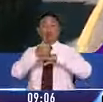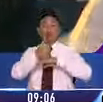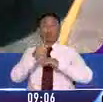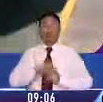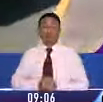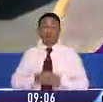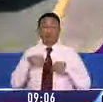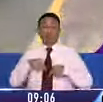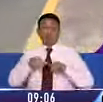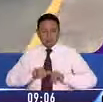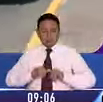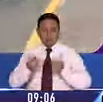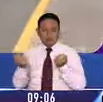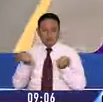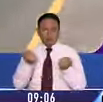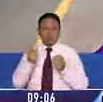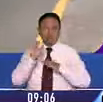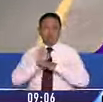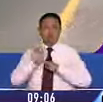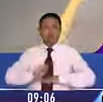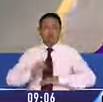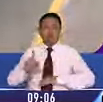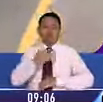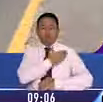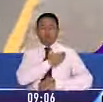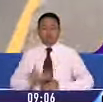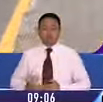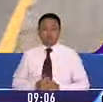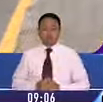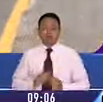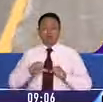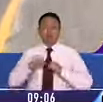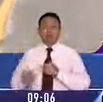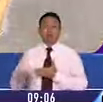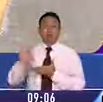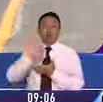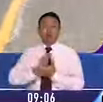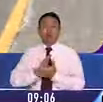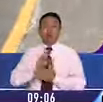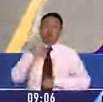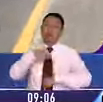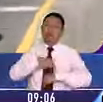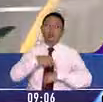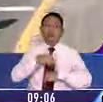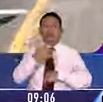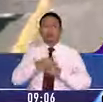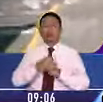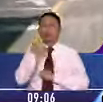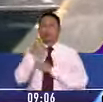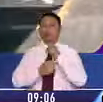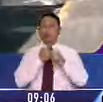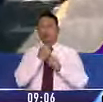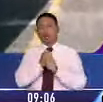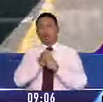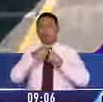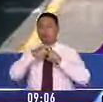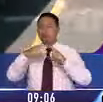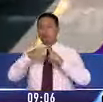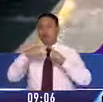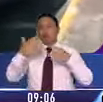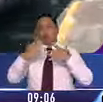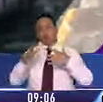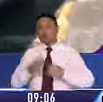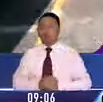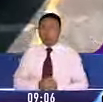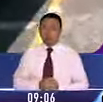estarían gobernando el país en el Ejecutivo y en el Legislativo poco más de un año y medio,